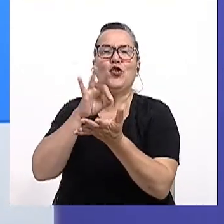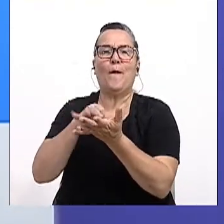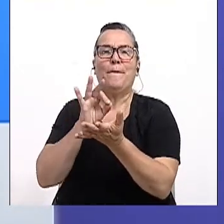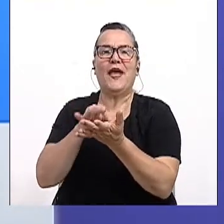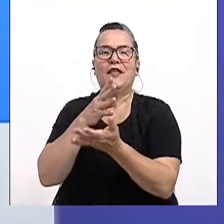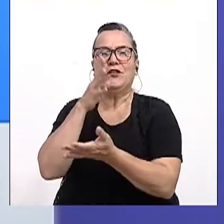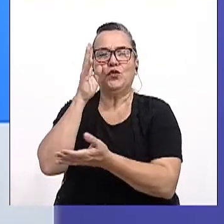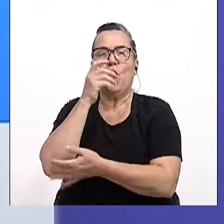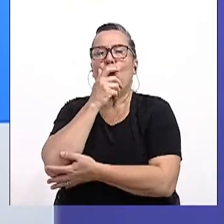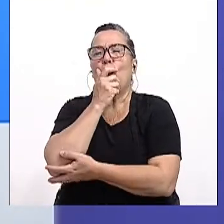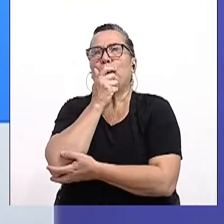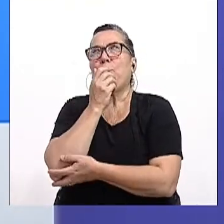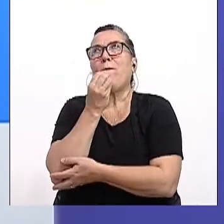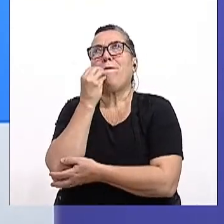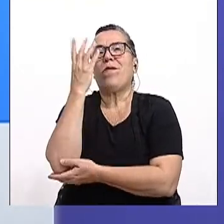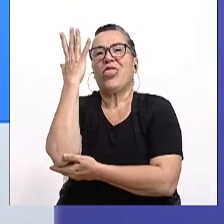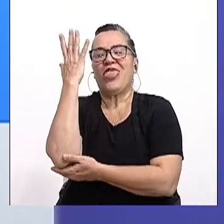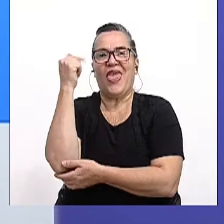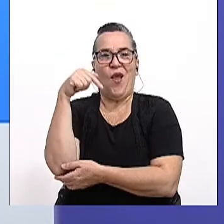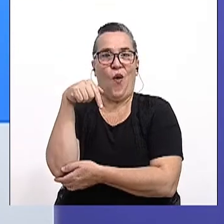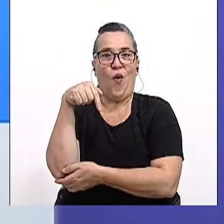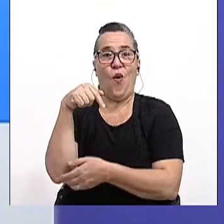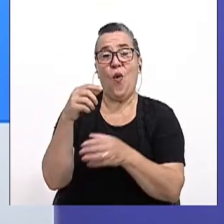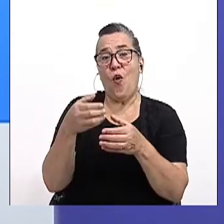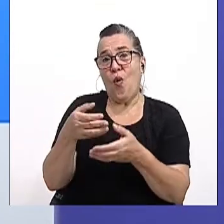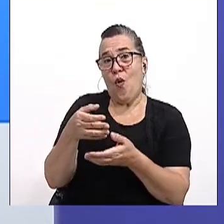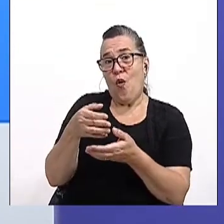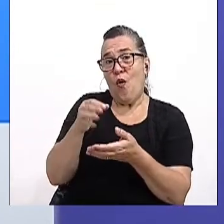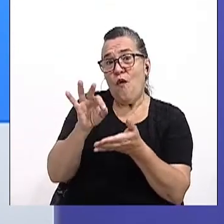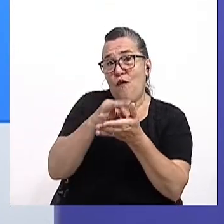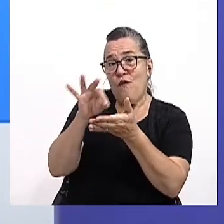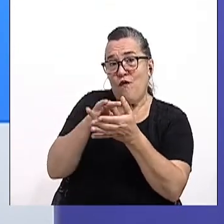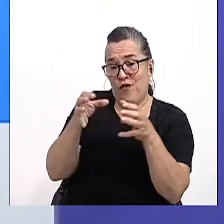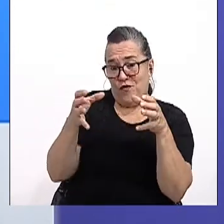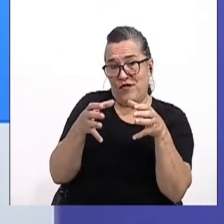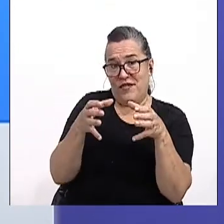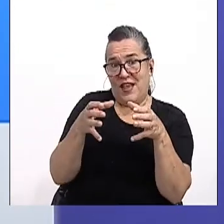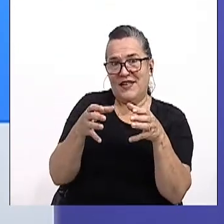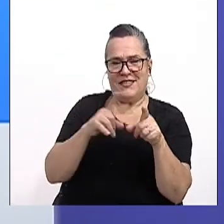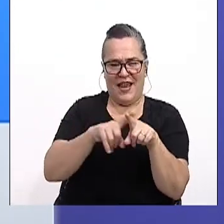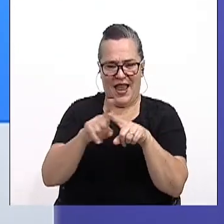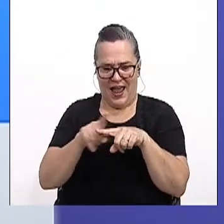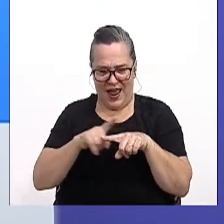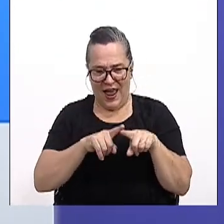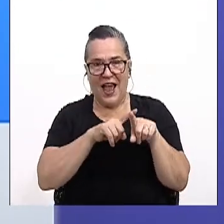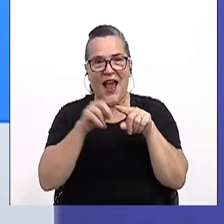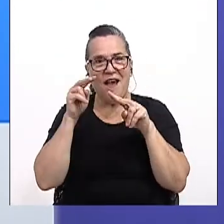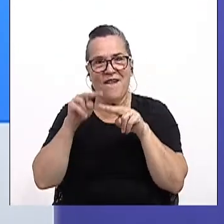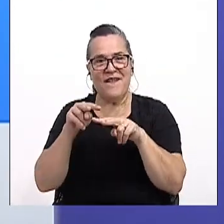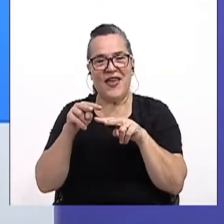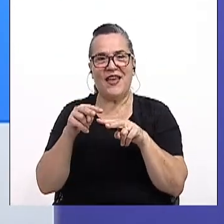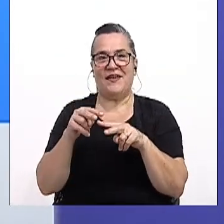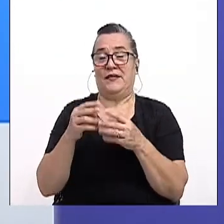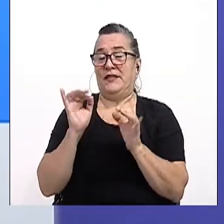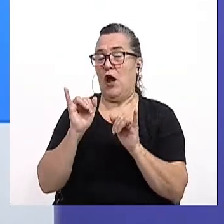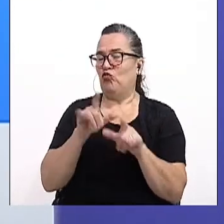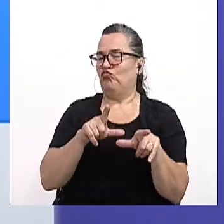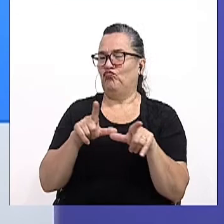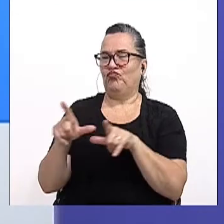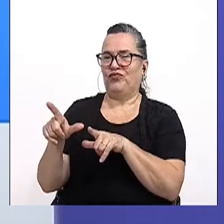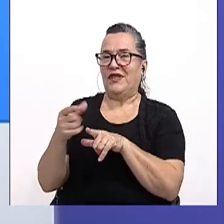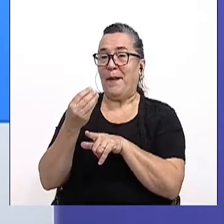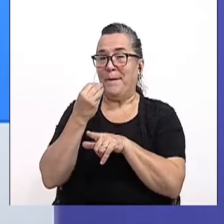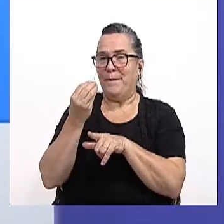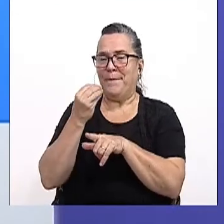posiblemente desayunaron el día de hoy, o la tacita de frutas, ¿verdad?, porque ya prepararon su merienda.